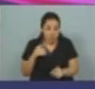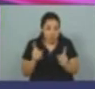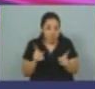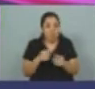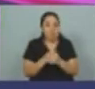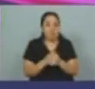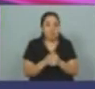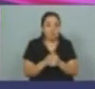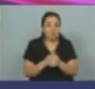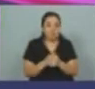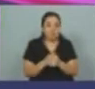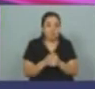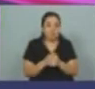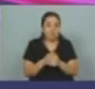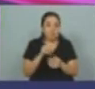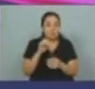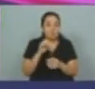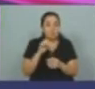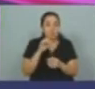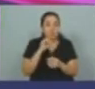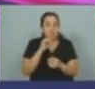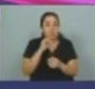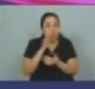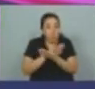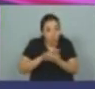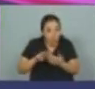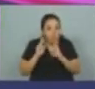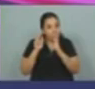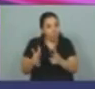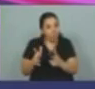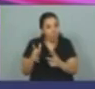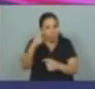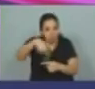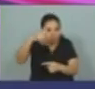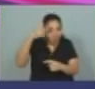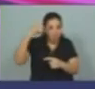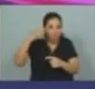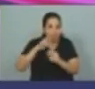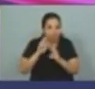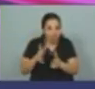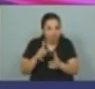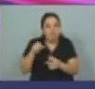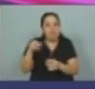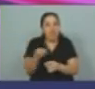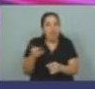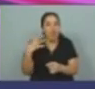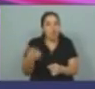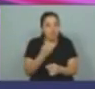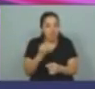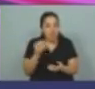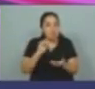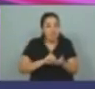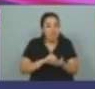no solo volvió a recordarle que son adoptadas, que lo sabe todo el mundo, sino que le agregó la